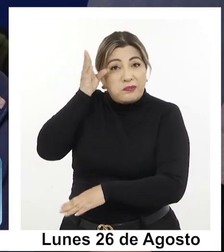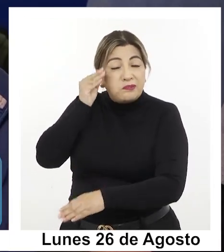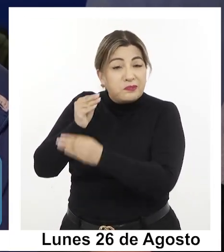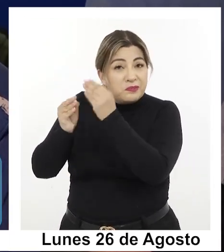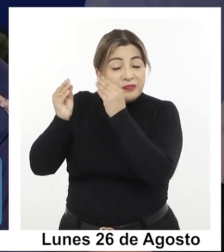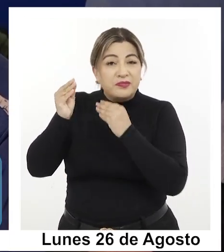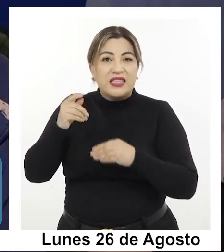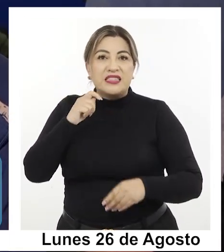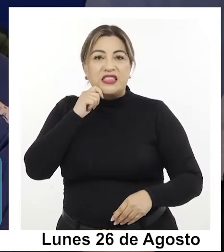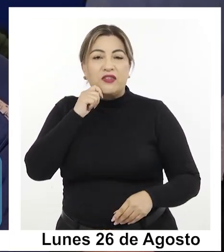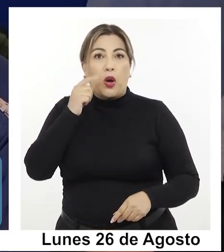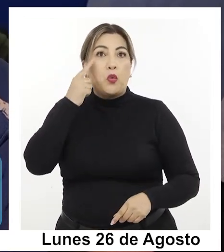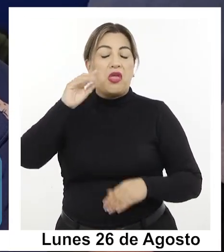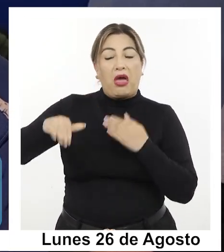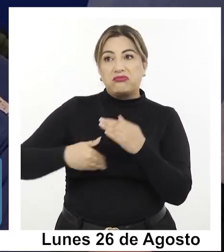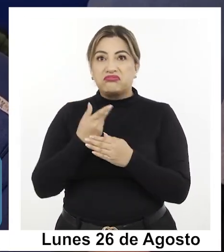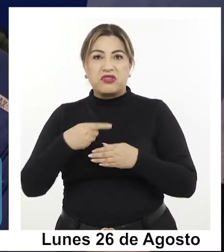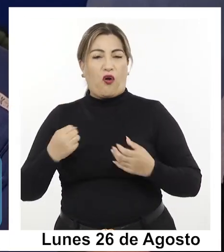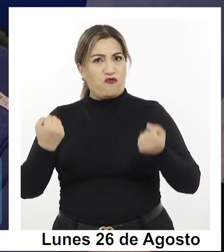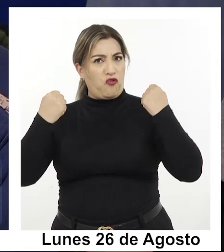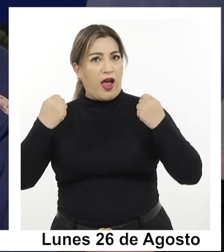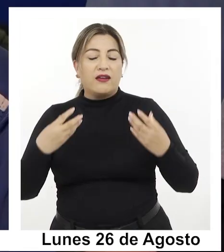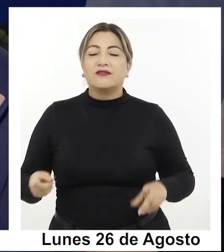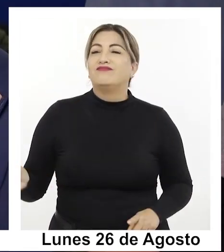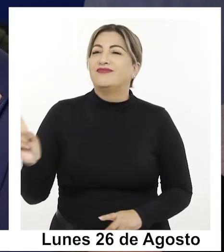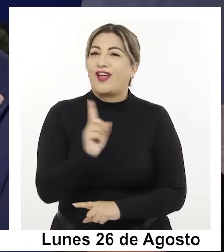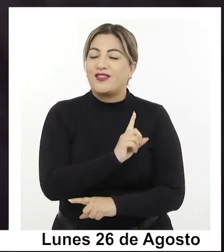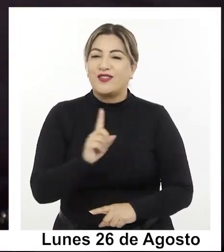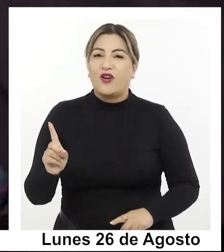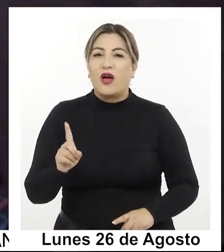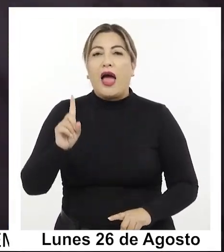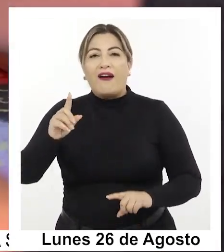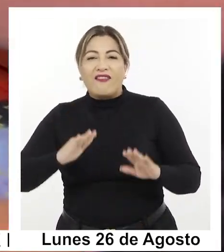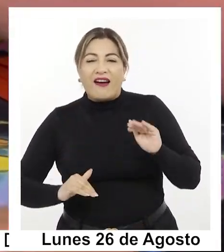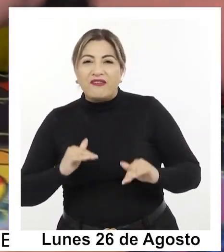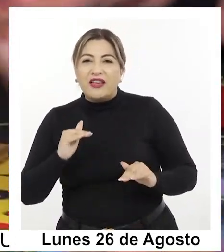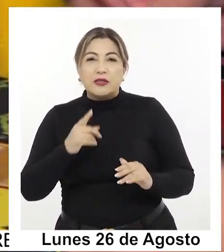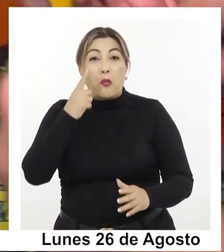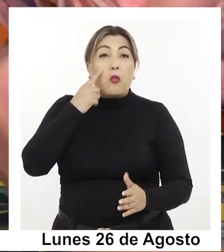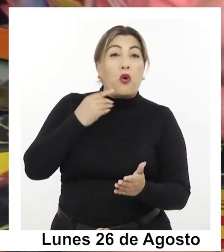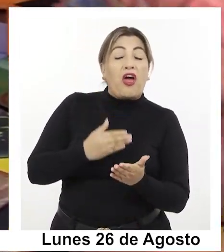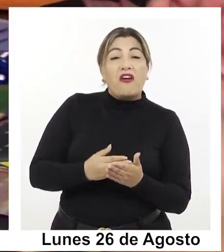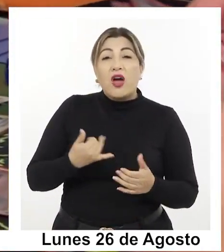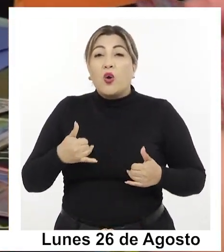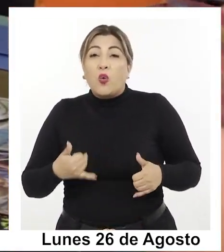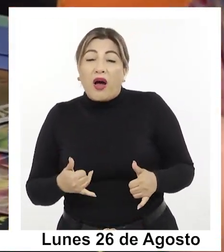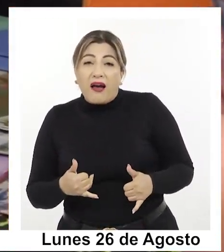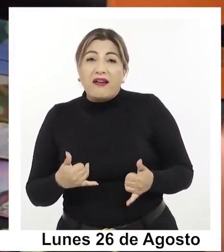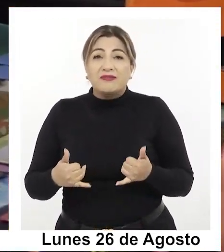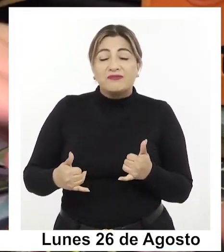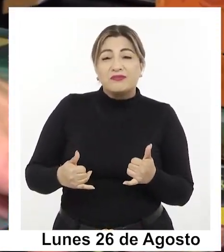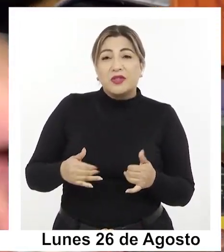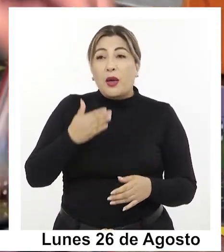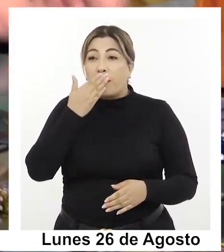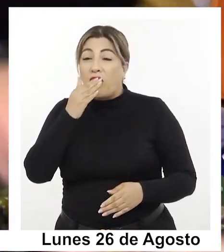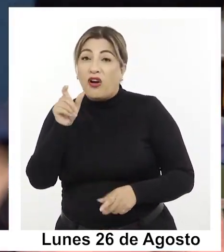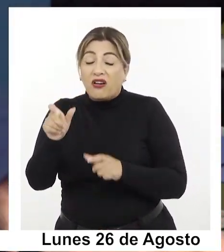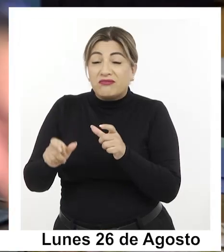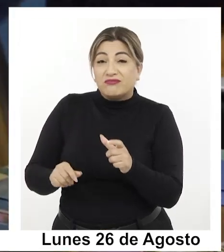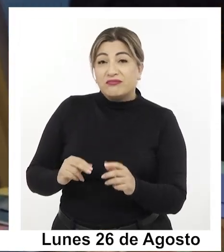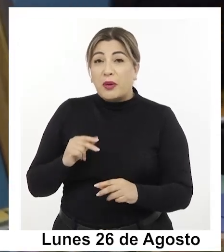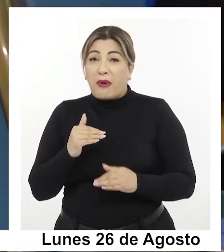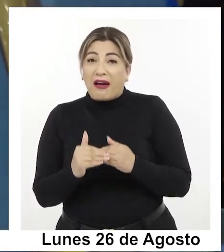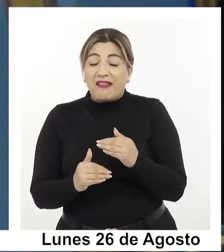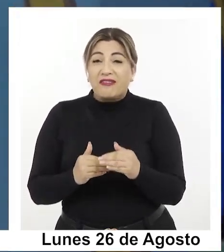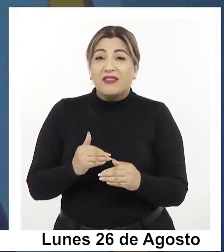que sea bueno de la noche a la mañana. Uno obviamente va a partir siendo malo y tiene que ir jugando, evolucionando, jugando entre los mejores. Así uno